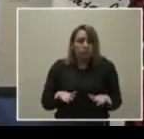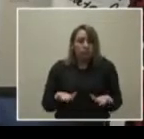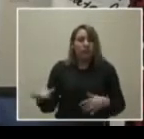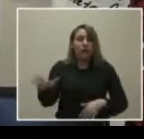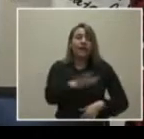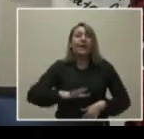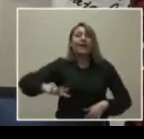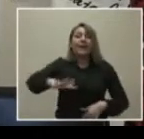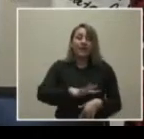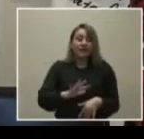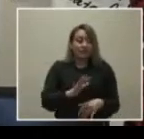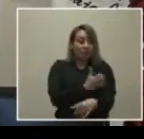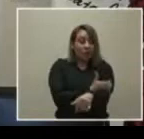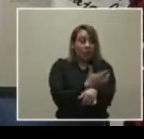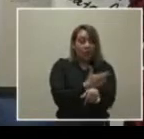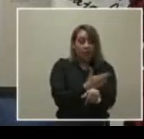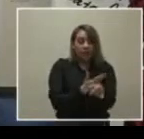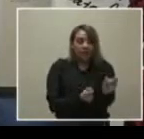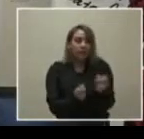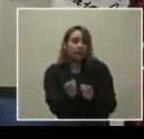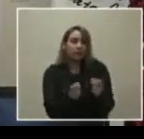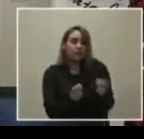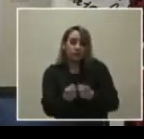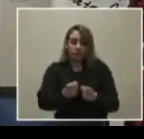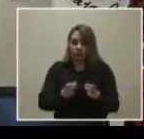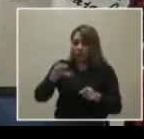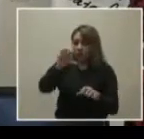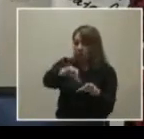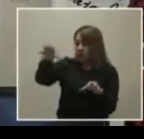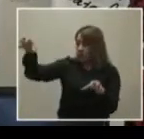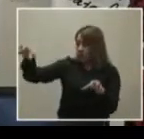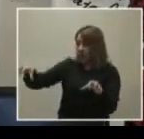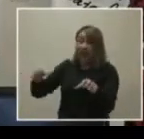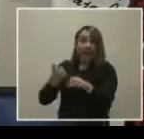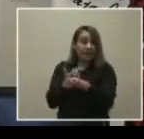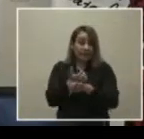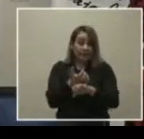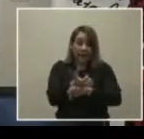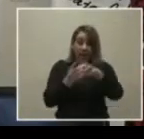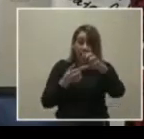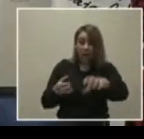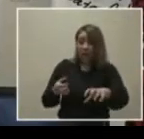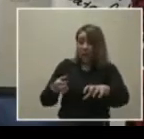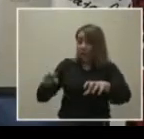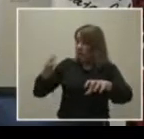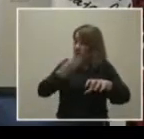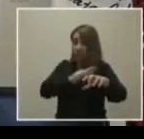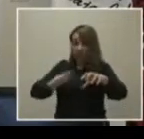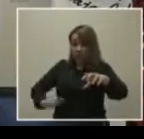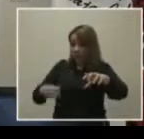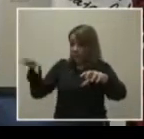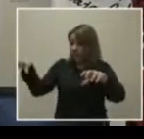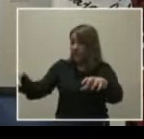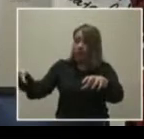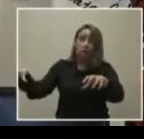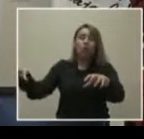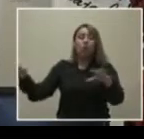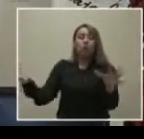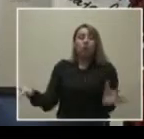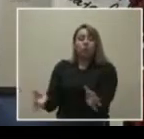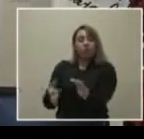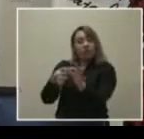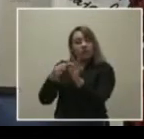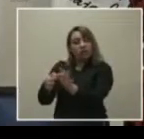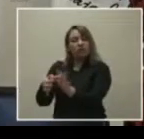de coordinación de las dependencias, tanto estatal como municipales, en coordinación